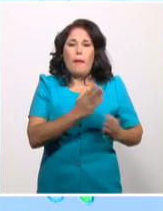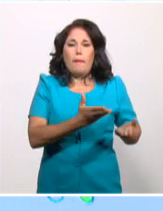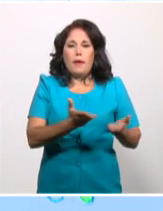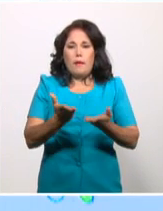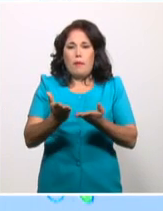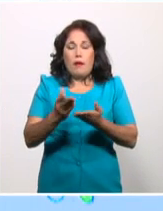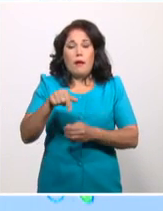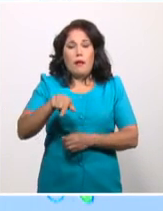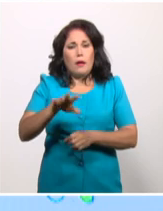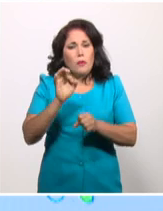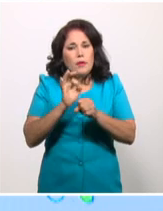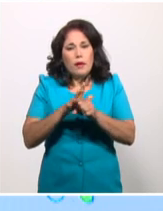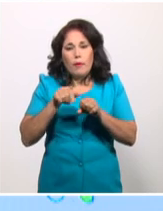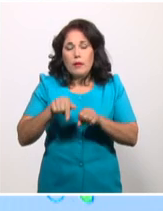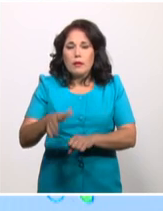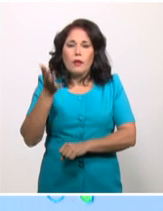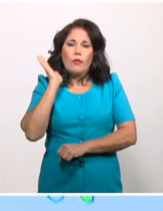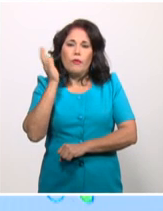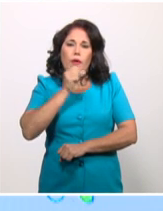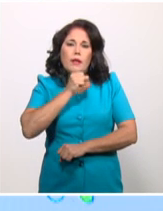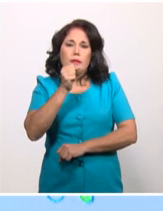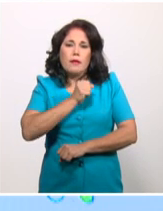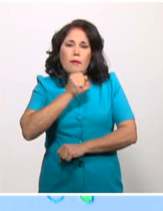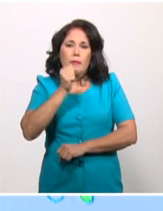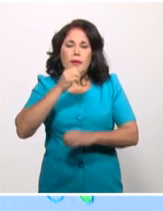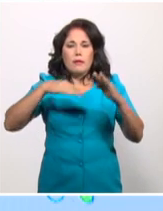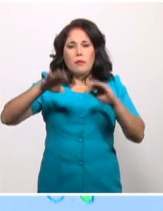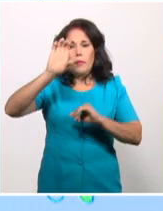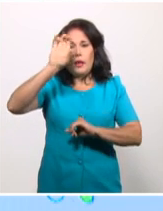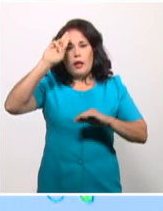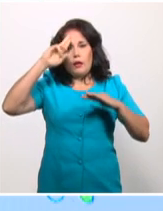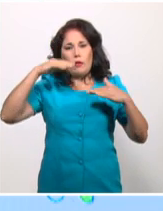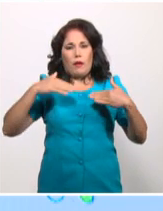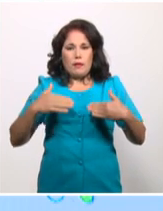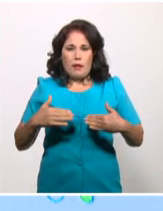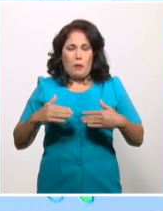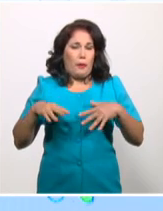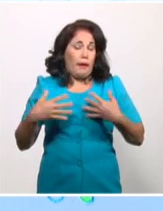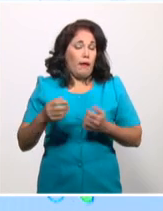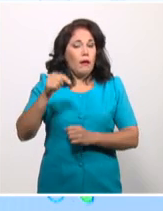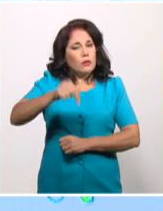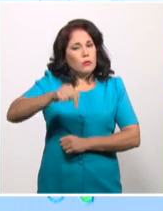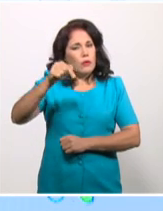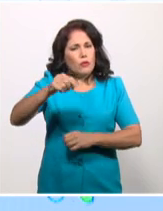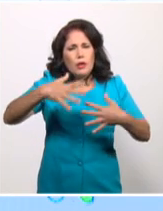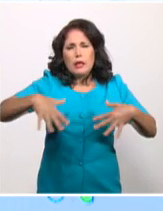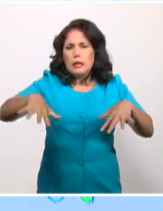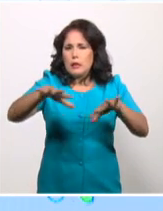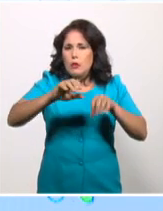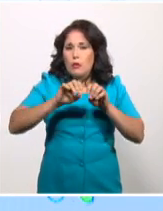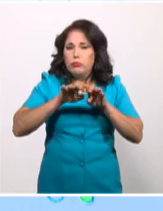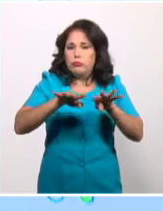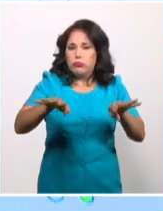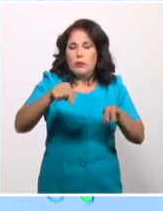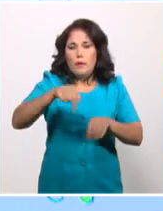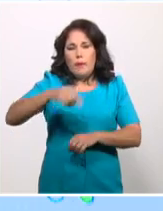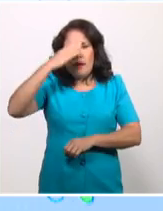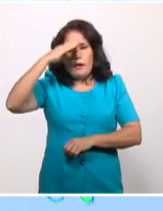e iniciamos así la conferencia de prensa del Ministerio de Salud Pública sobre la actualización de la situación epidemiológica del